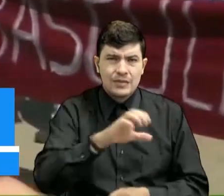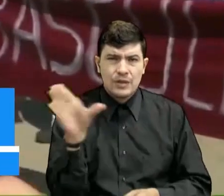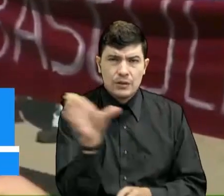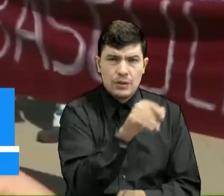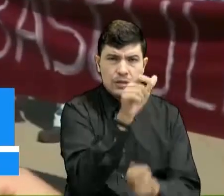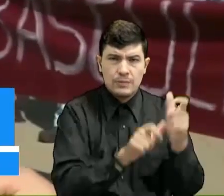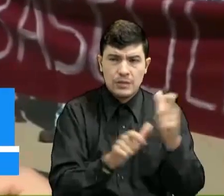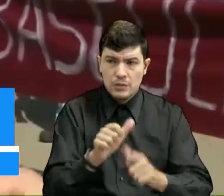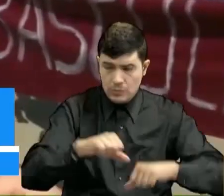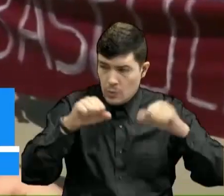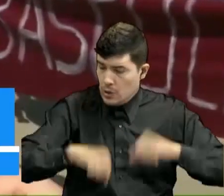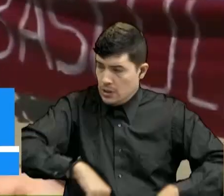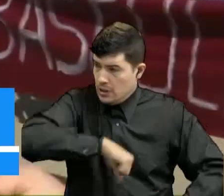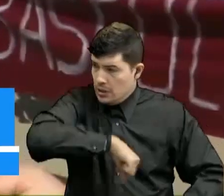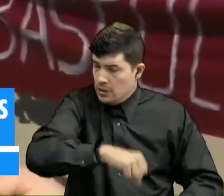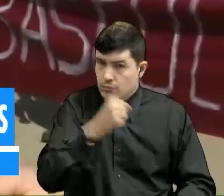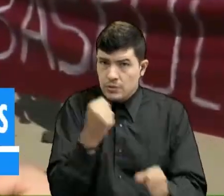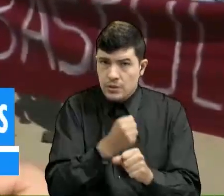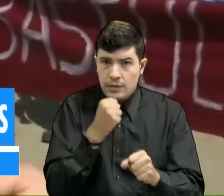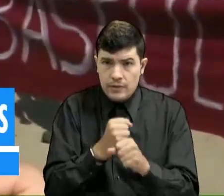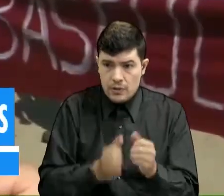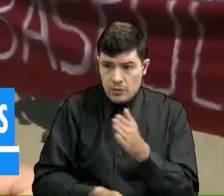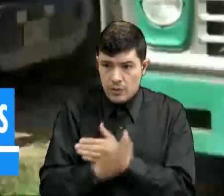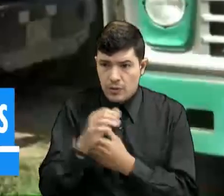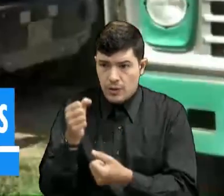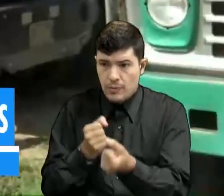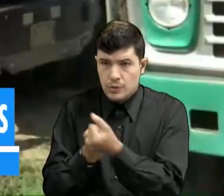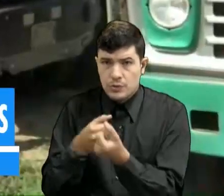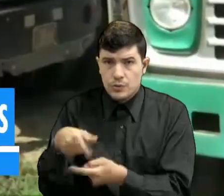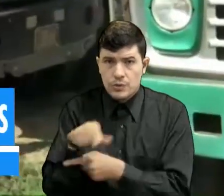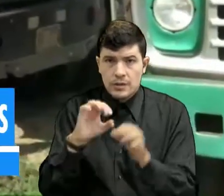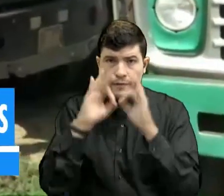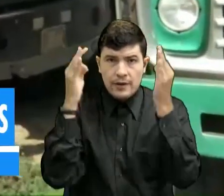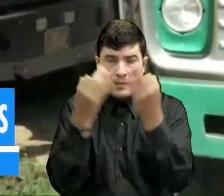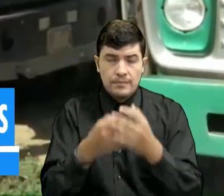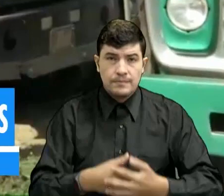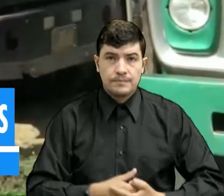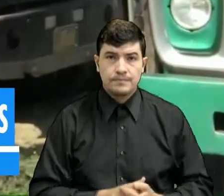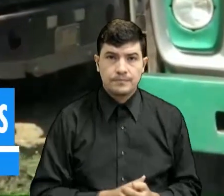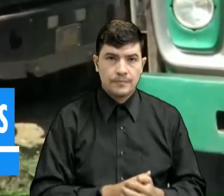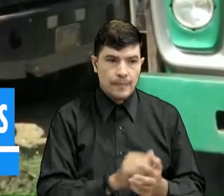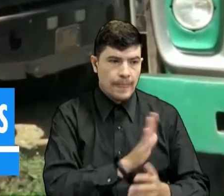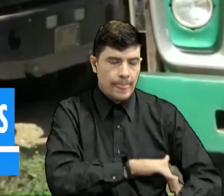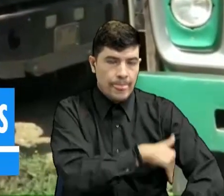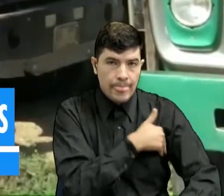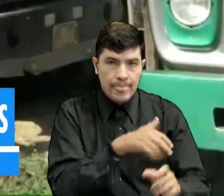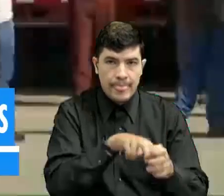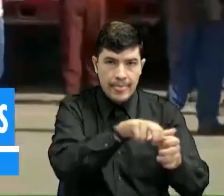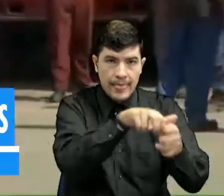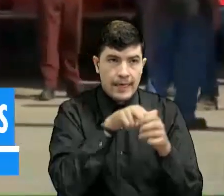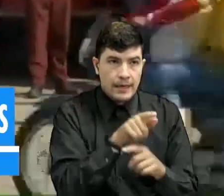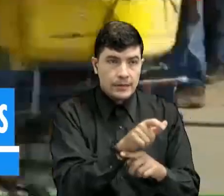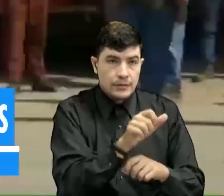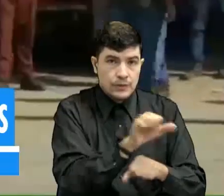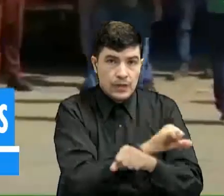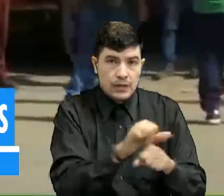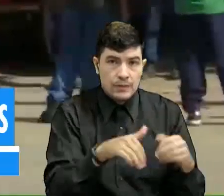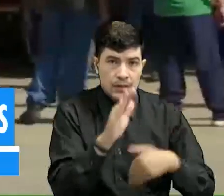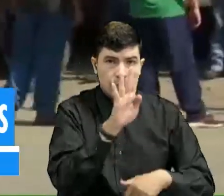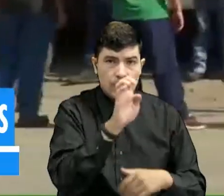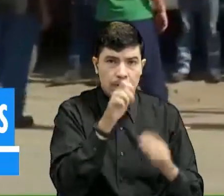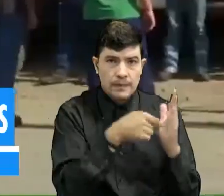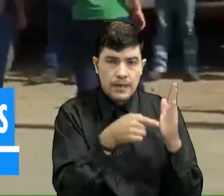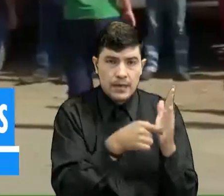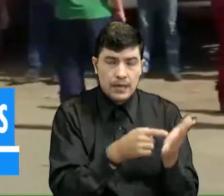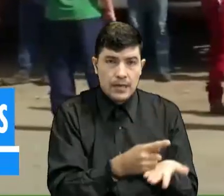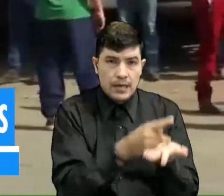nosotros a nuestro trabajo para el sustento de nuestras familias. Según lo estipulado por el Ministerio de Transporte, un vehículo mayor a 9.000 kilogramos y